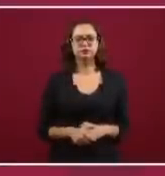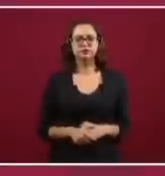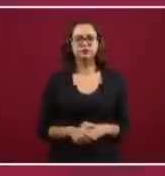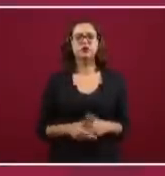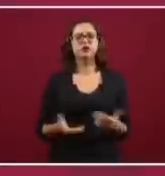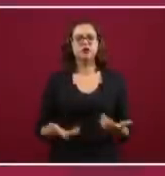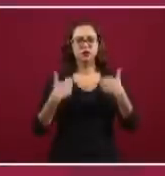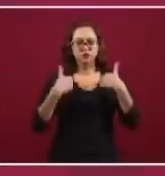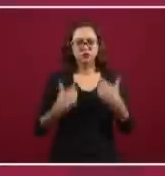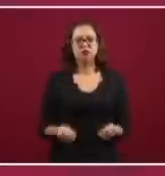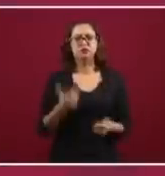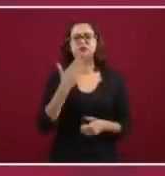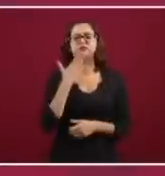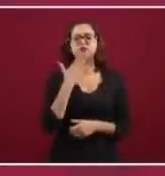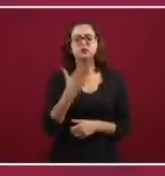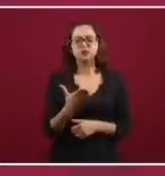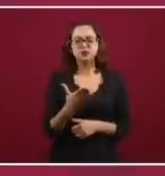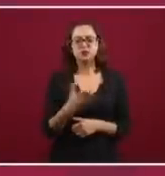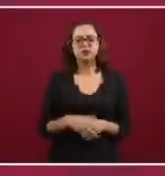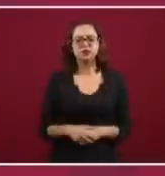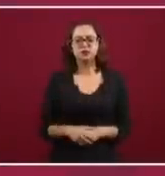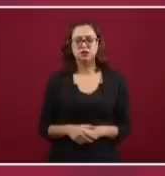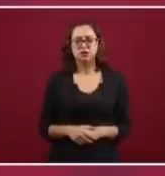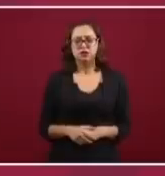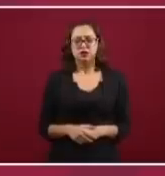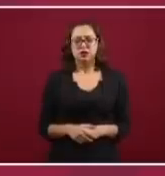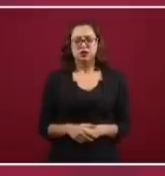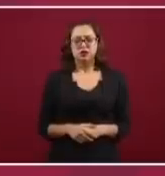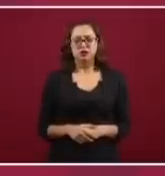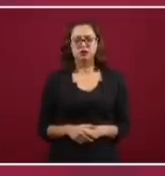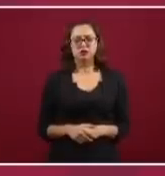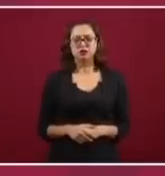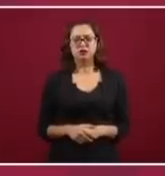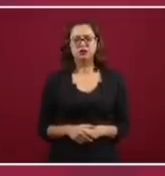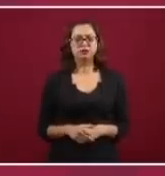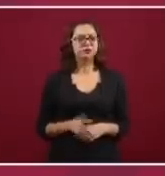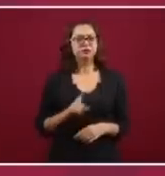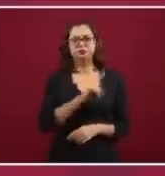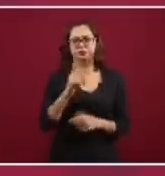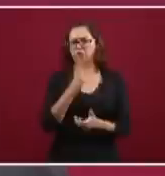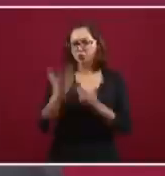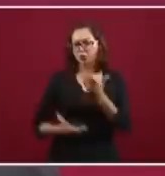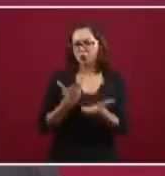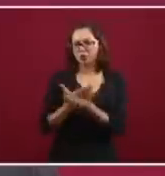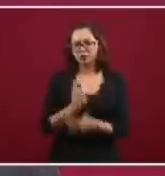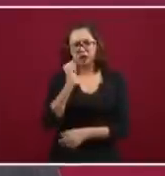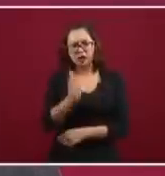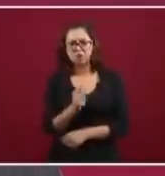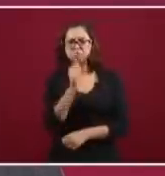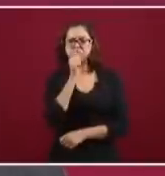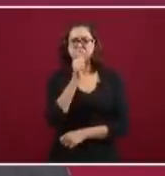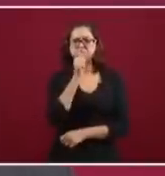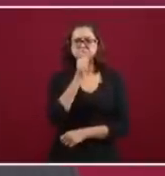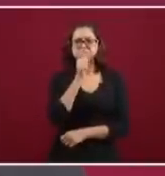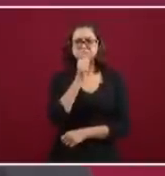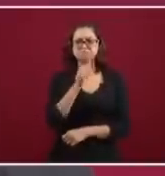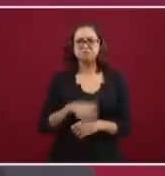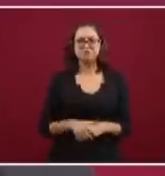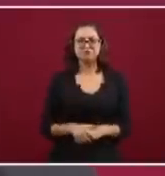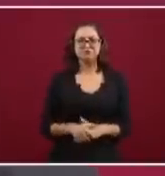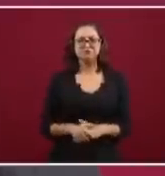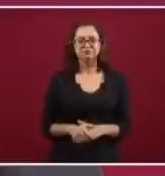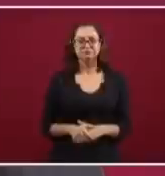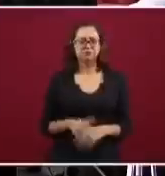bien, no nos han hecho ninguna propuesta en ese sentido, para que